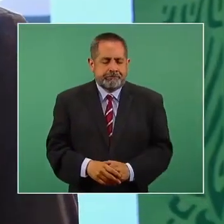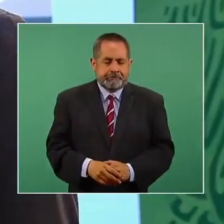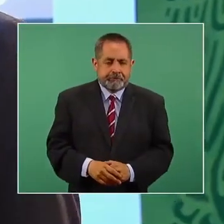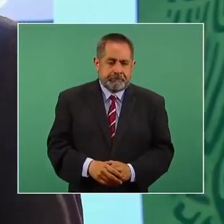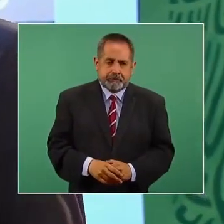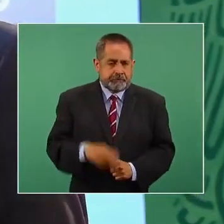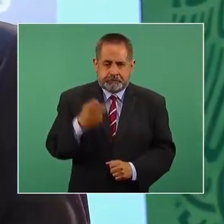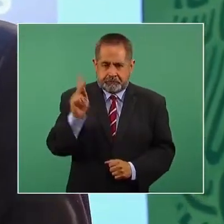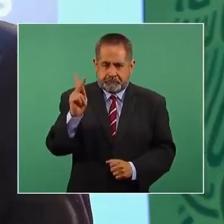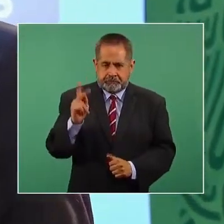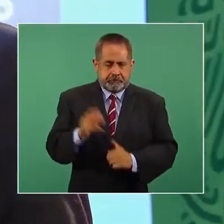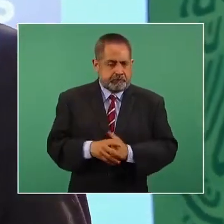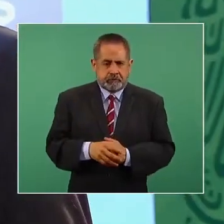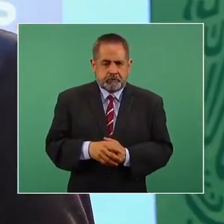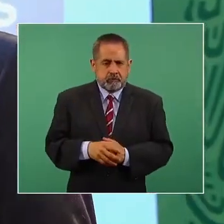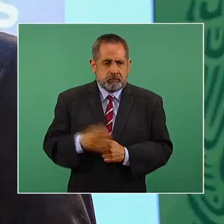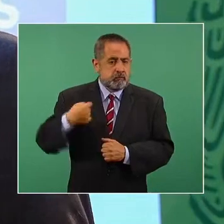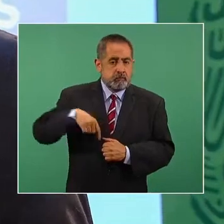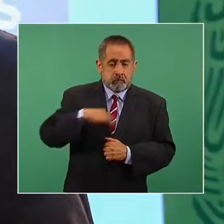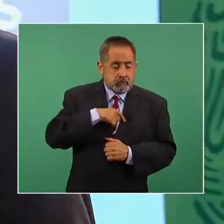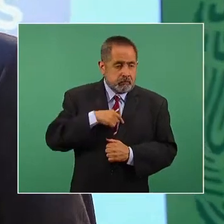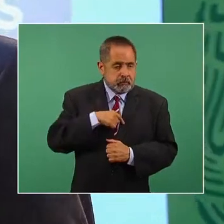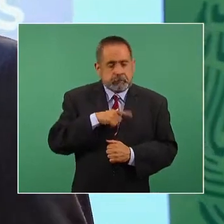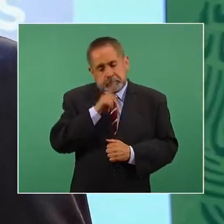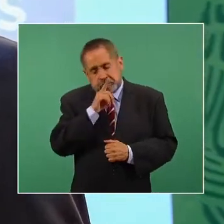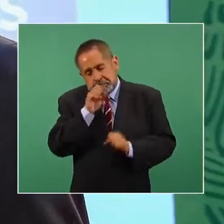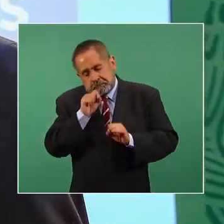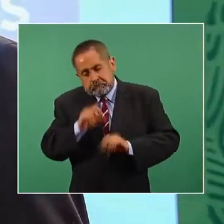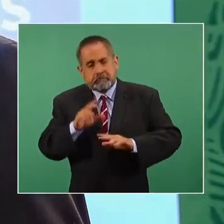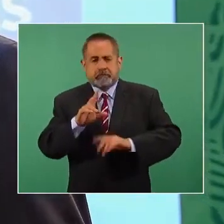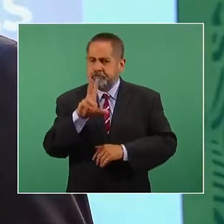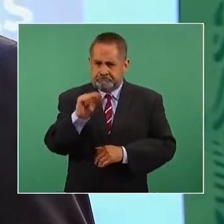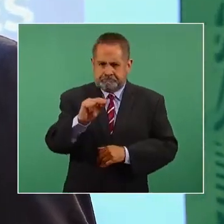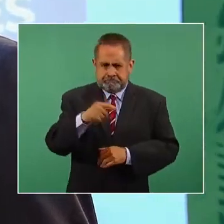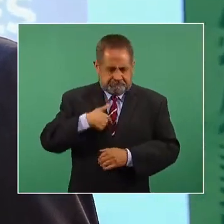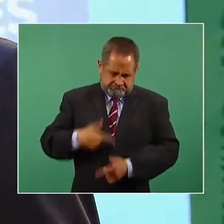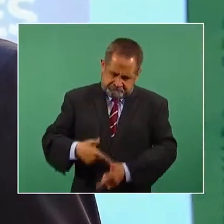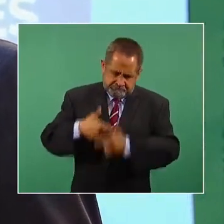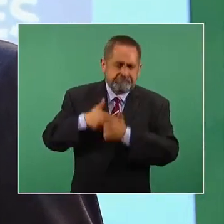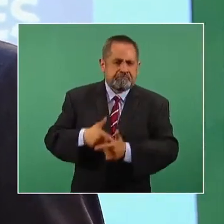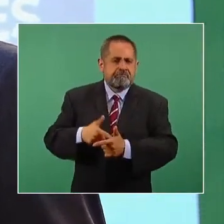Pero no nos vamos a dejar,